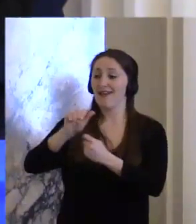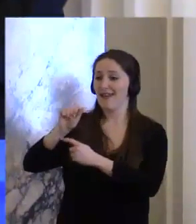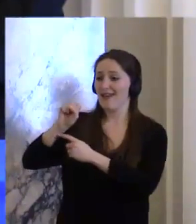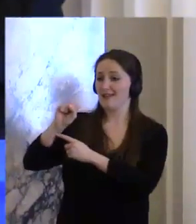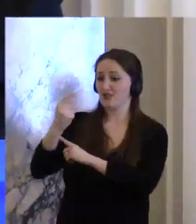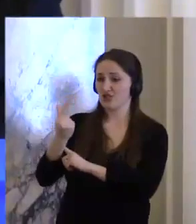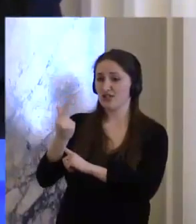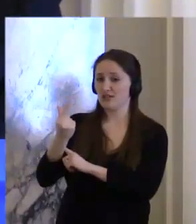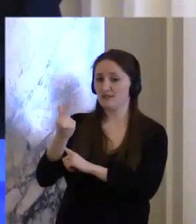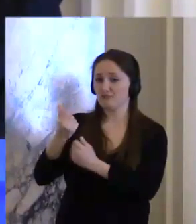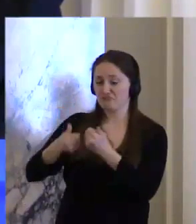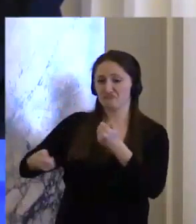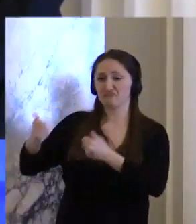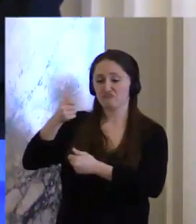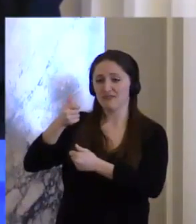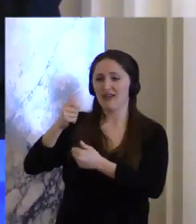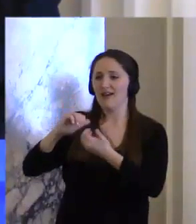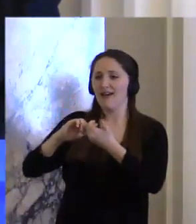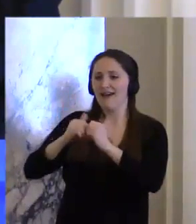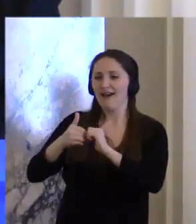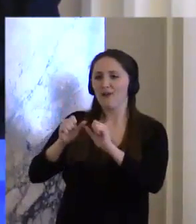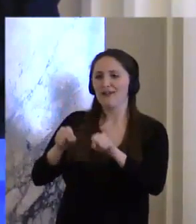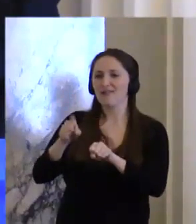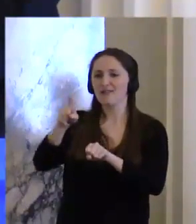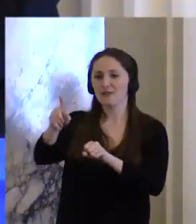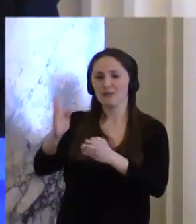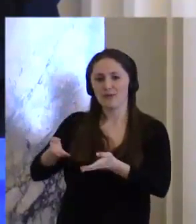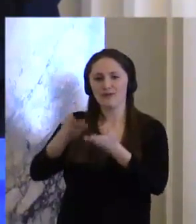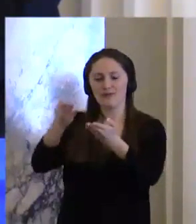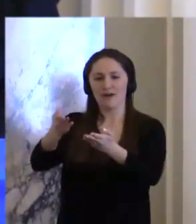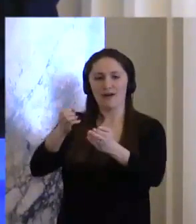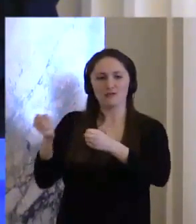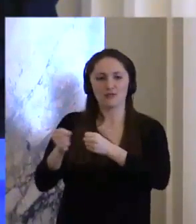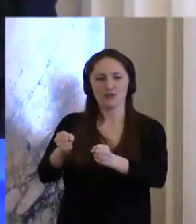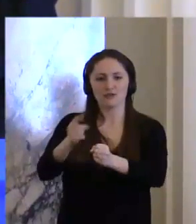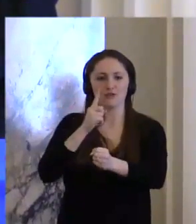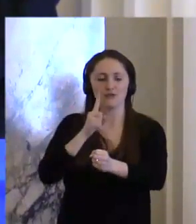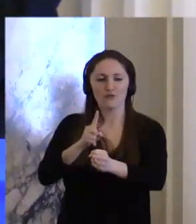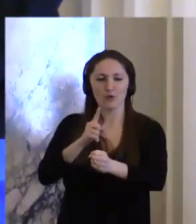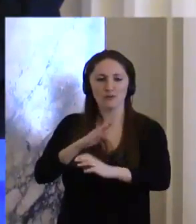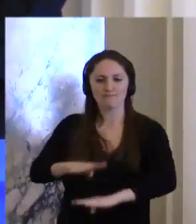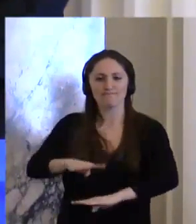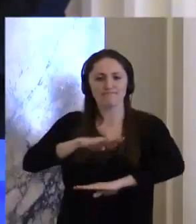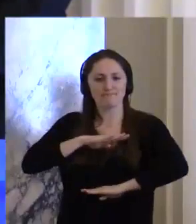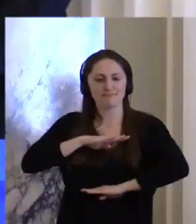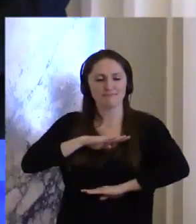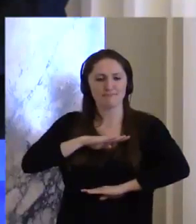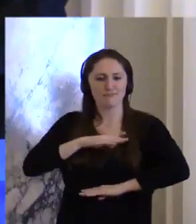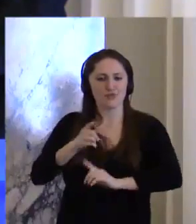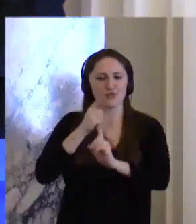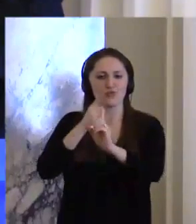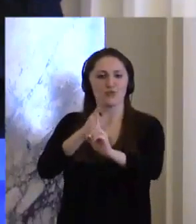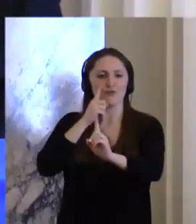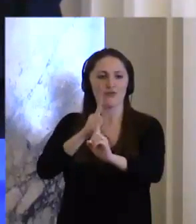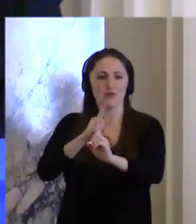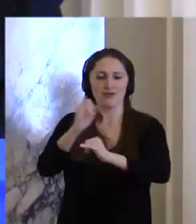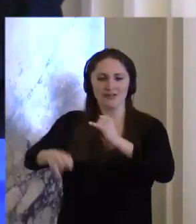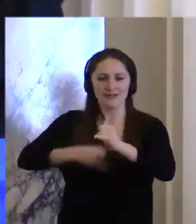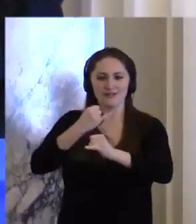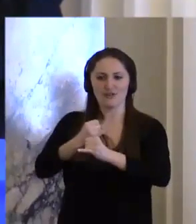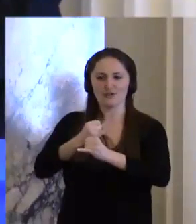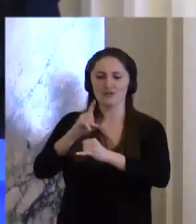para alcanzar los objetivos del Decenio Internacional para los Afrodescendientes